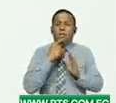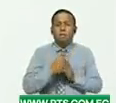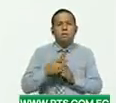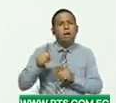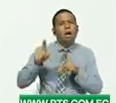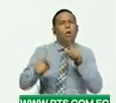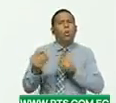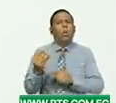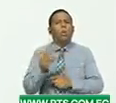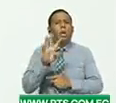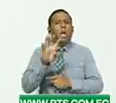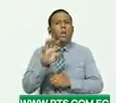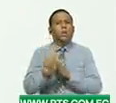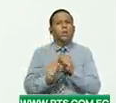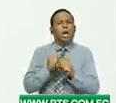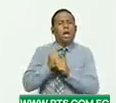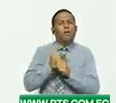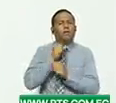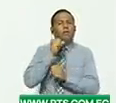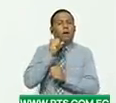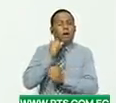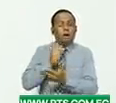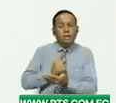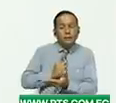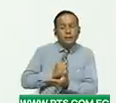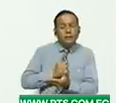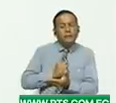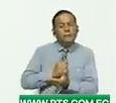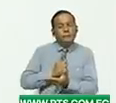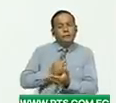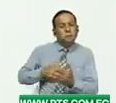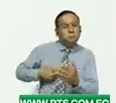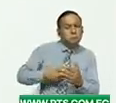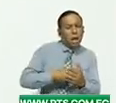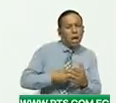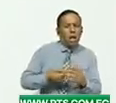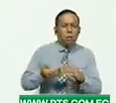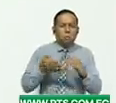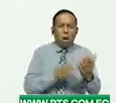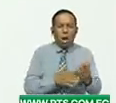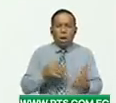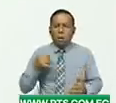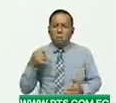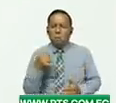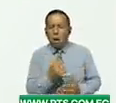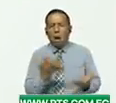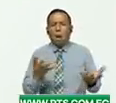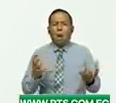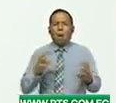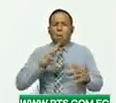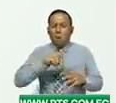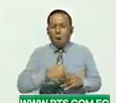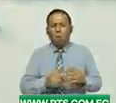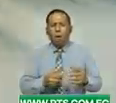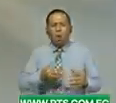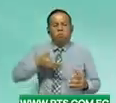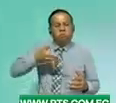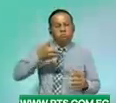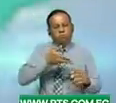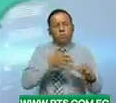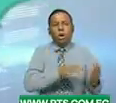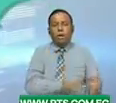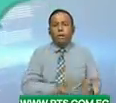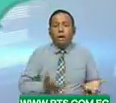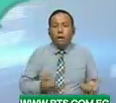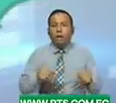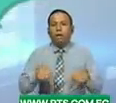años, solo procede en casos de asesinato, homicidio, violación, plagio y asalto con muerte. En